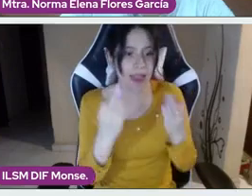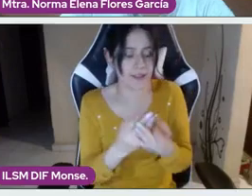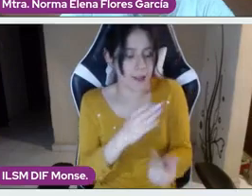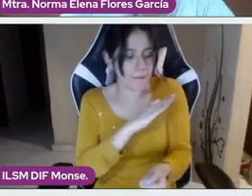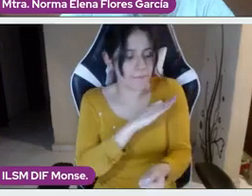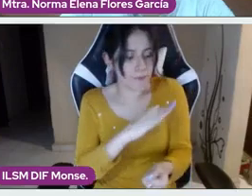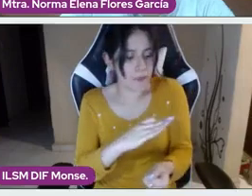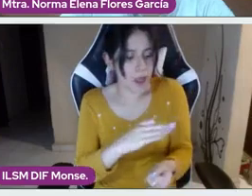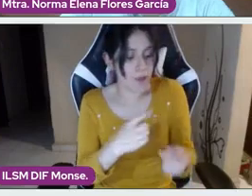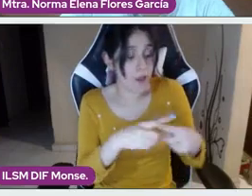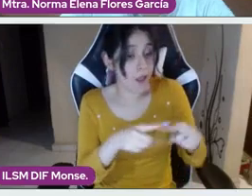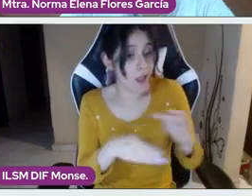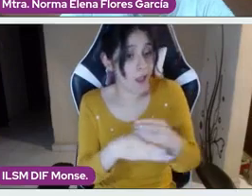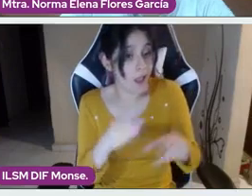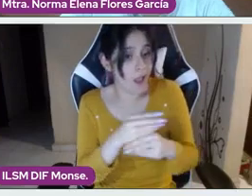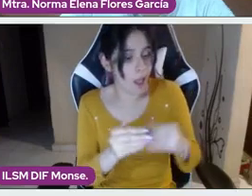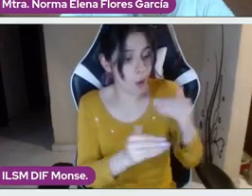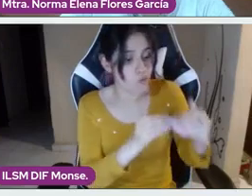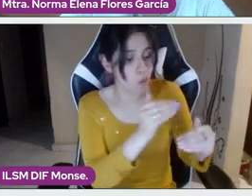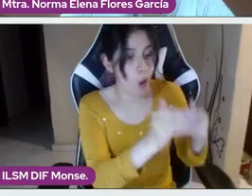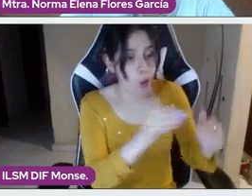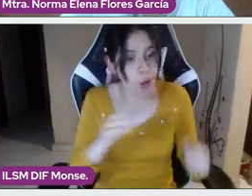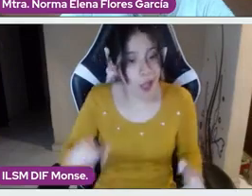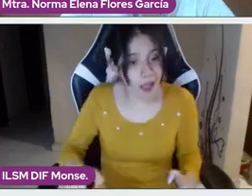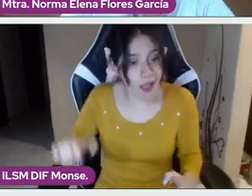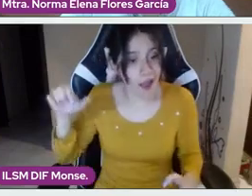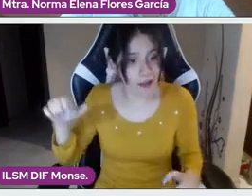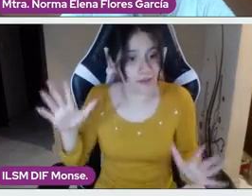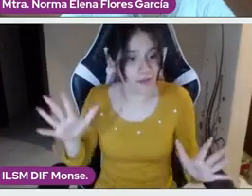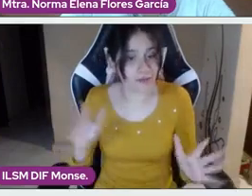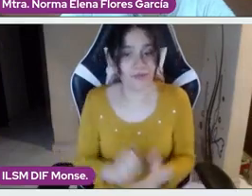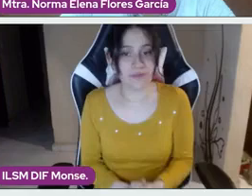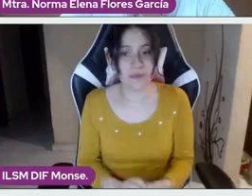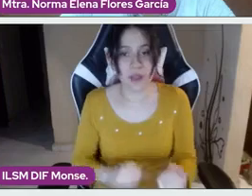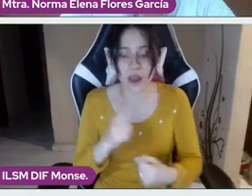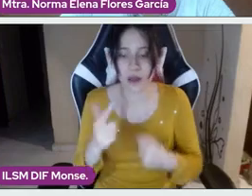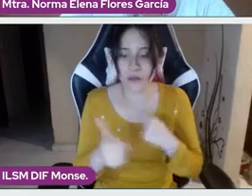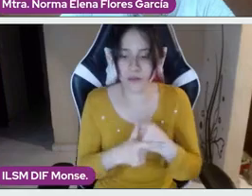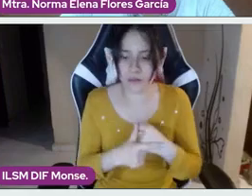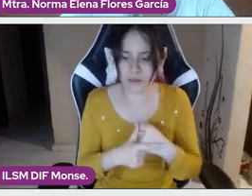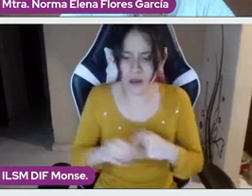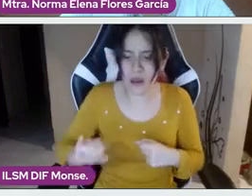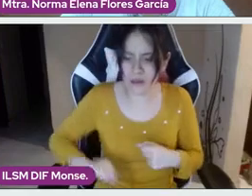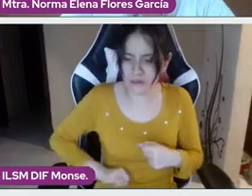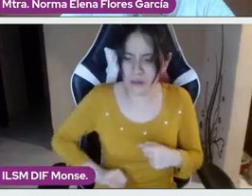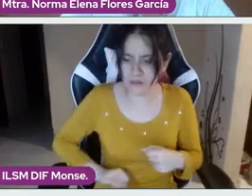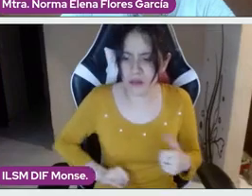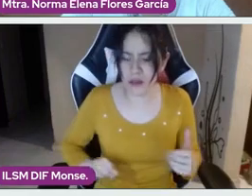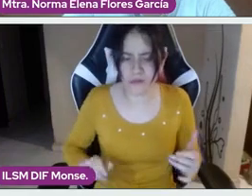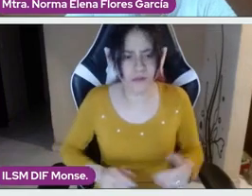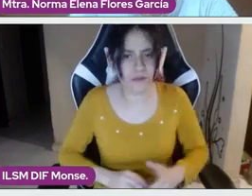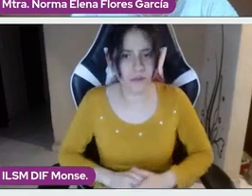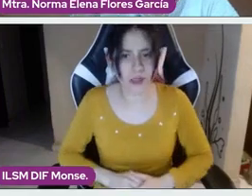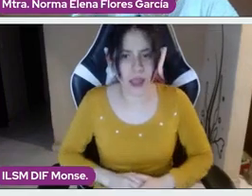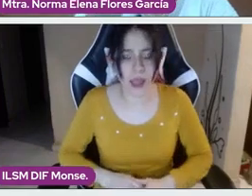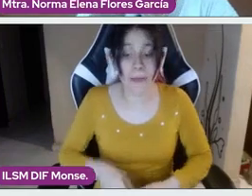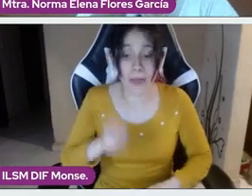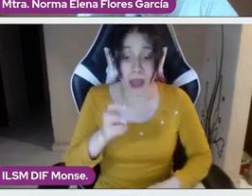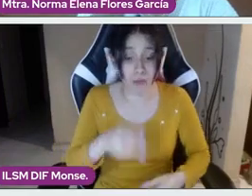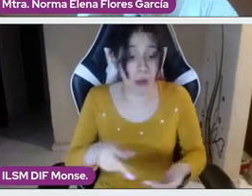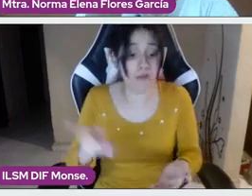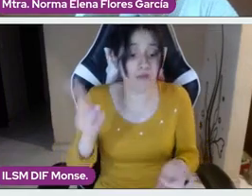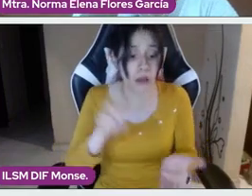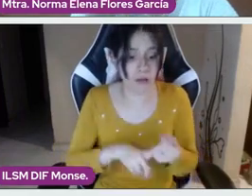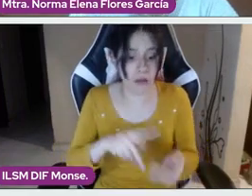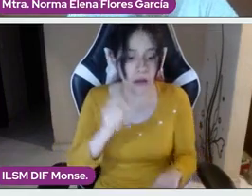sus habilidades. Algo muy interesante es, y justo lo vemos en terapia, es ¿por qué peleo con